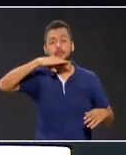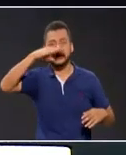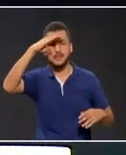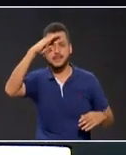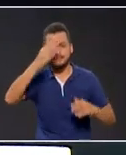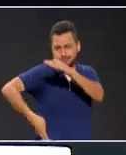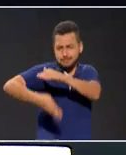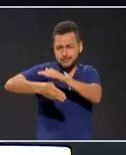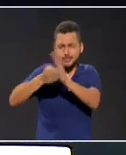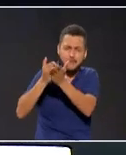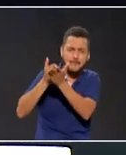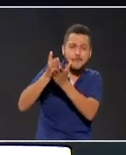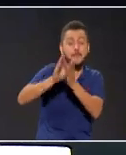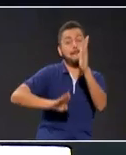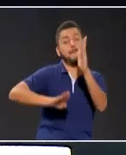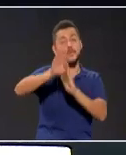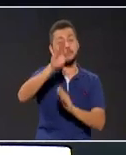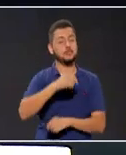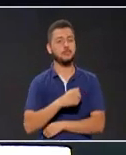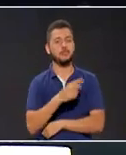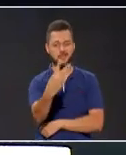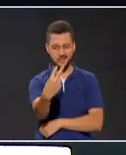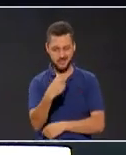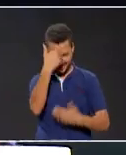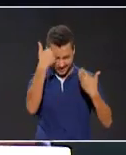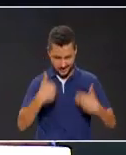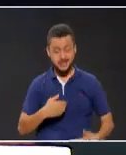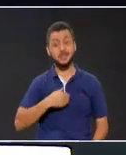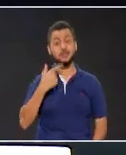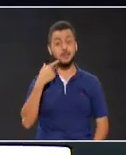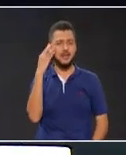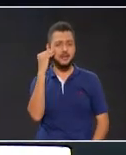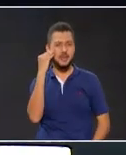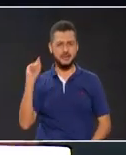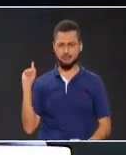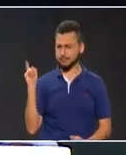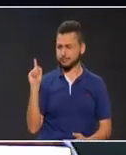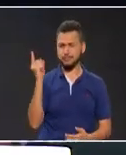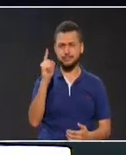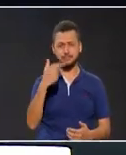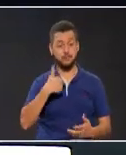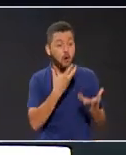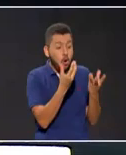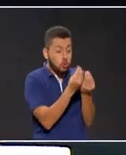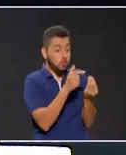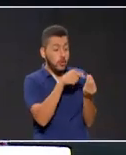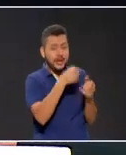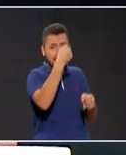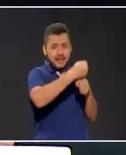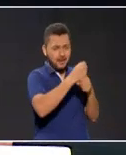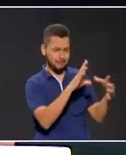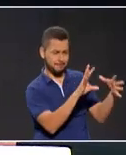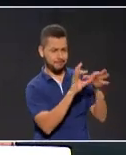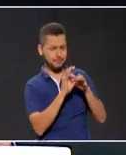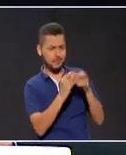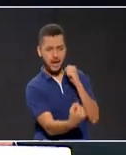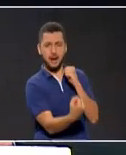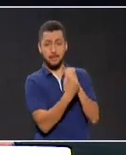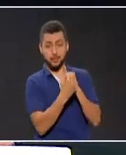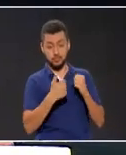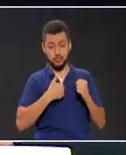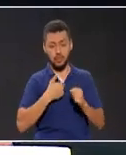tengo la experiencia, el conocimiento, el equipo y propuestas que son posibles, que estoy seguro que las puedo hacer y